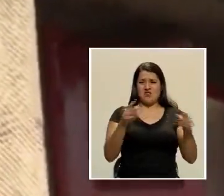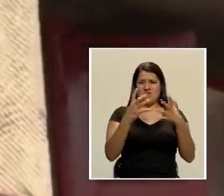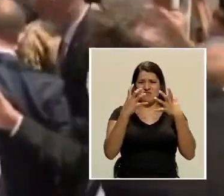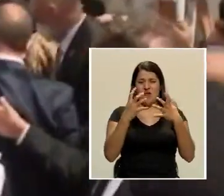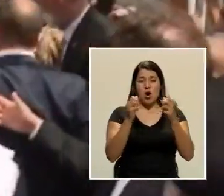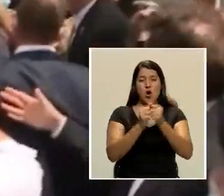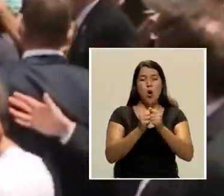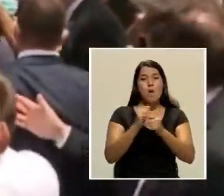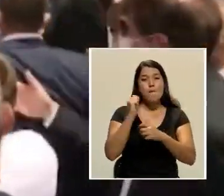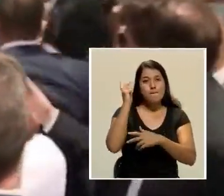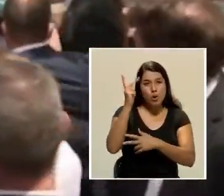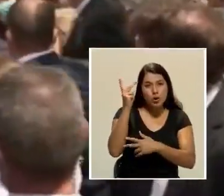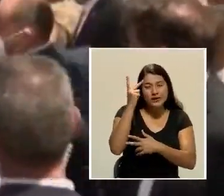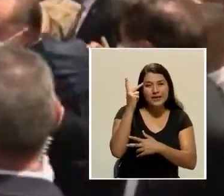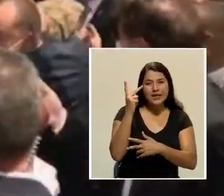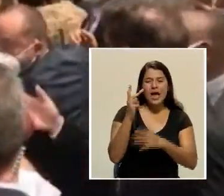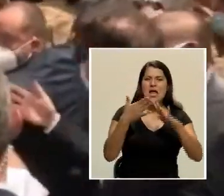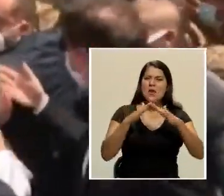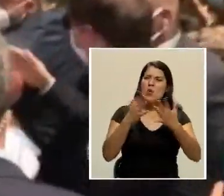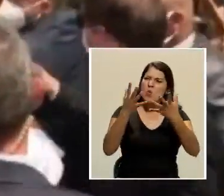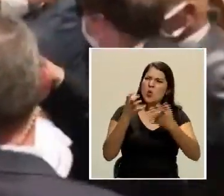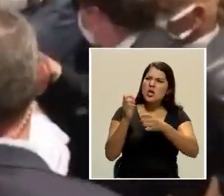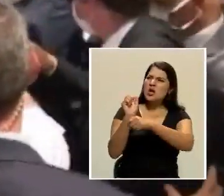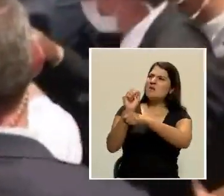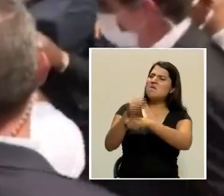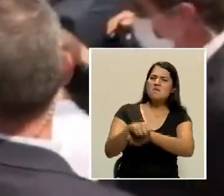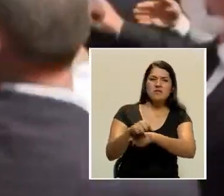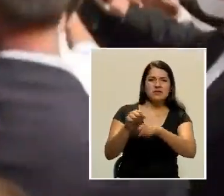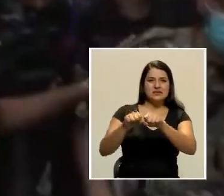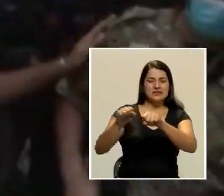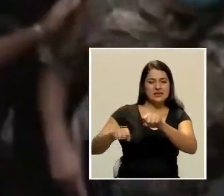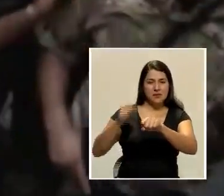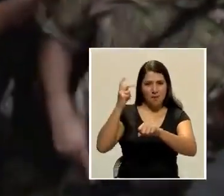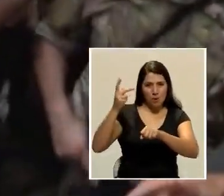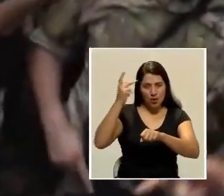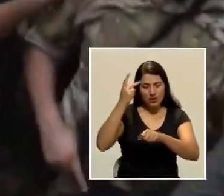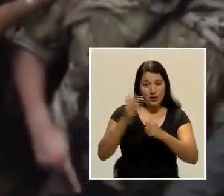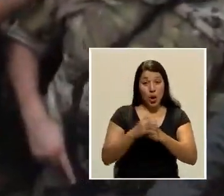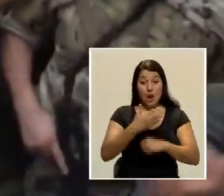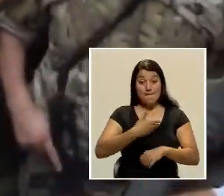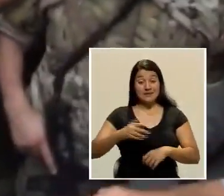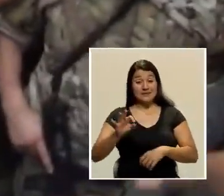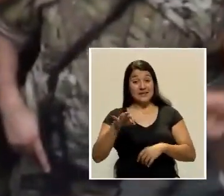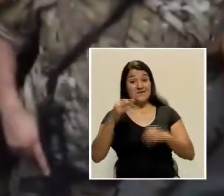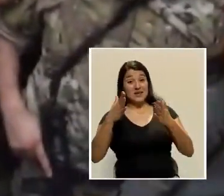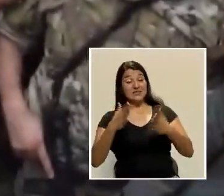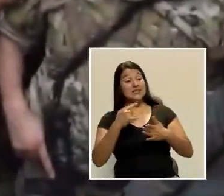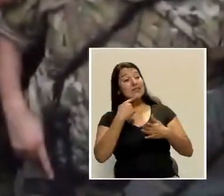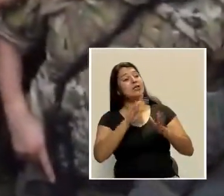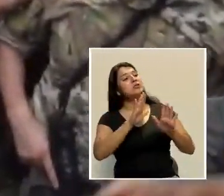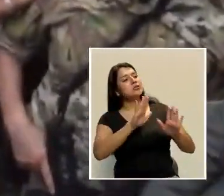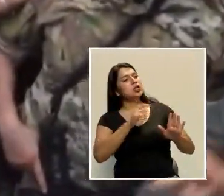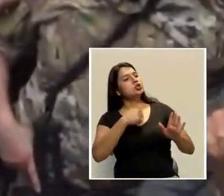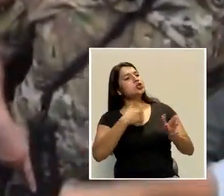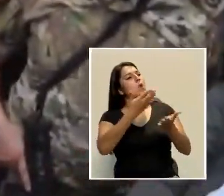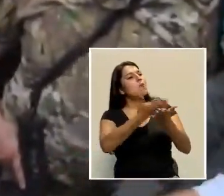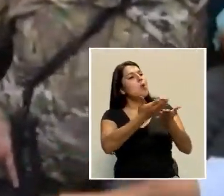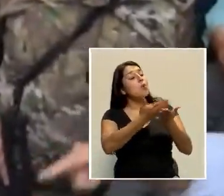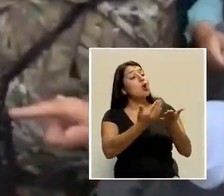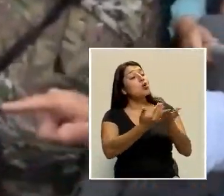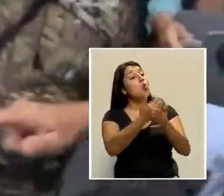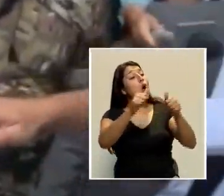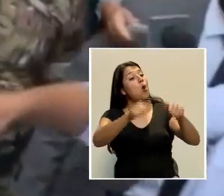Luego de recorrer el puerto donde tuvieron lugar las explosiones, el presidente acudió al barrio de Gemaise, devastado por la tragedia, donde enfrentó a